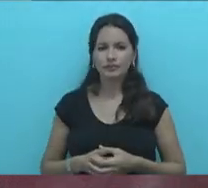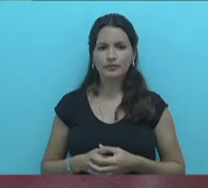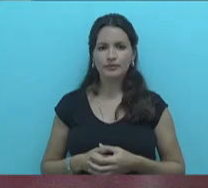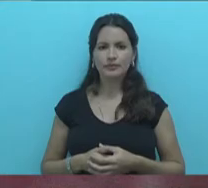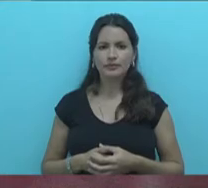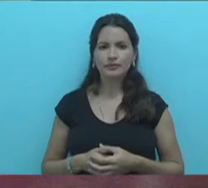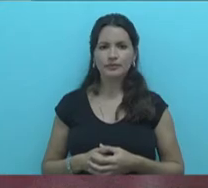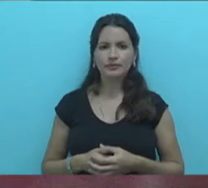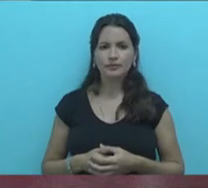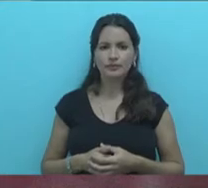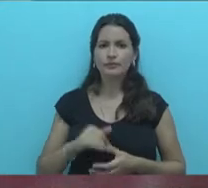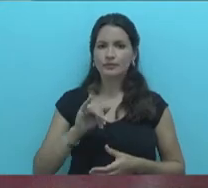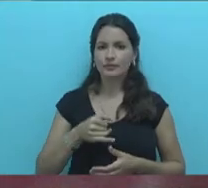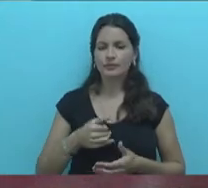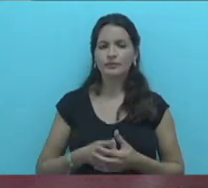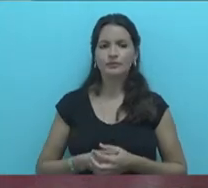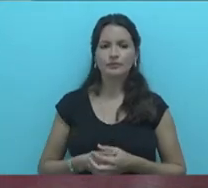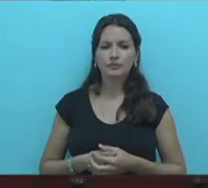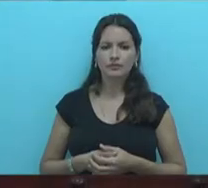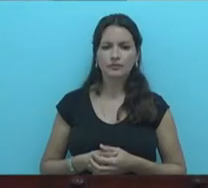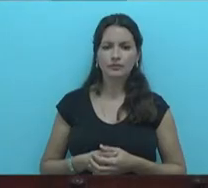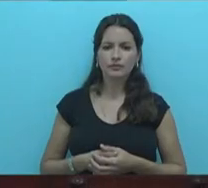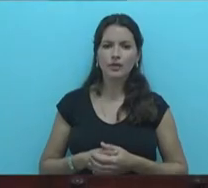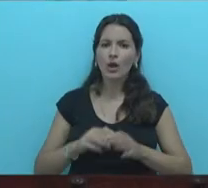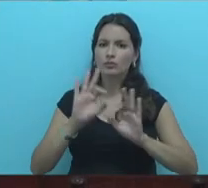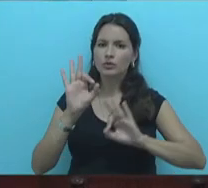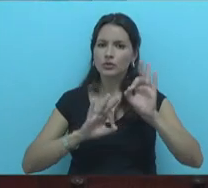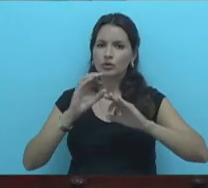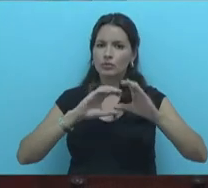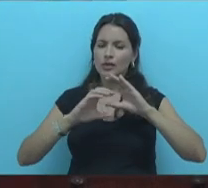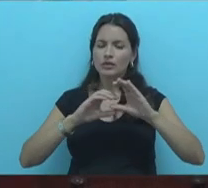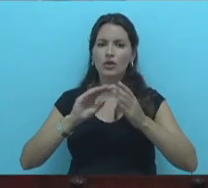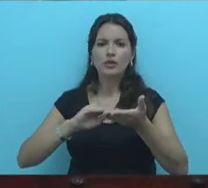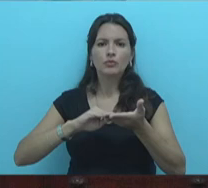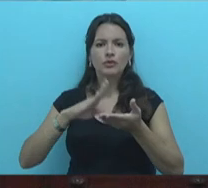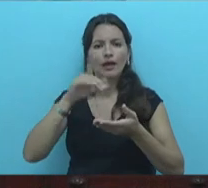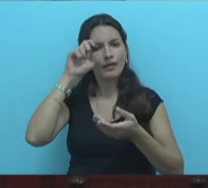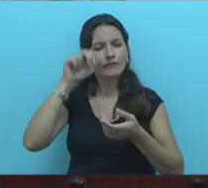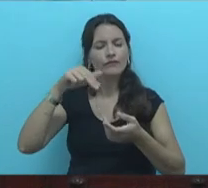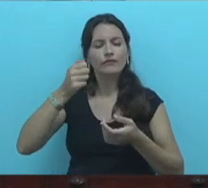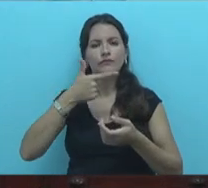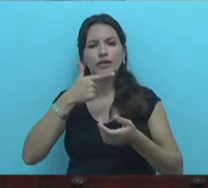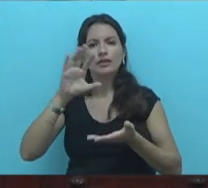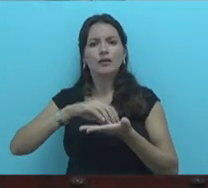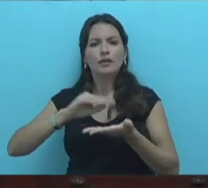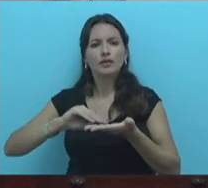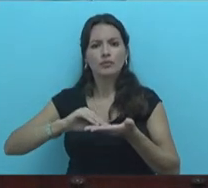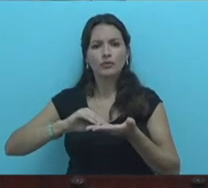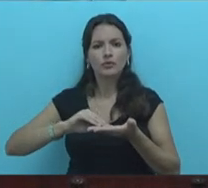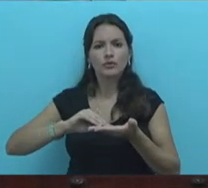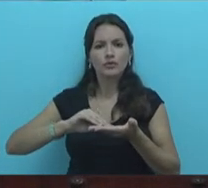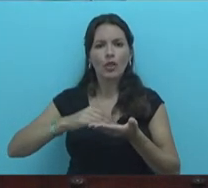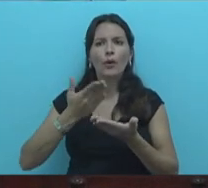de reglamento. Aprobado. Proyecto de comunicación de la diputada Verónica Venas, por el cual la Cámara de Diputados de la Provincia de Santa